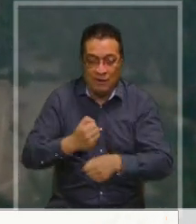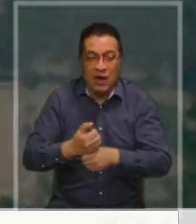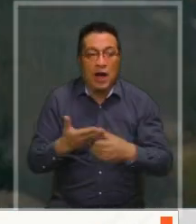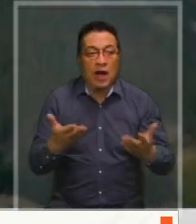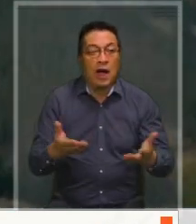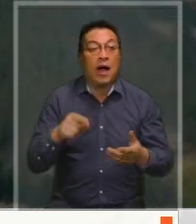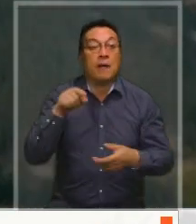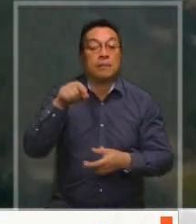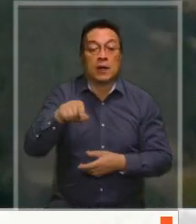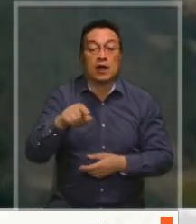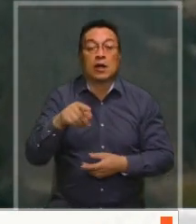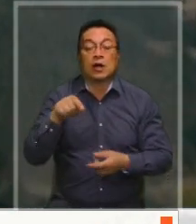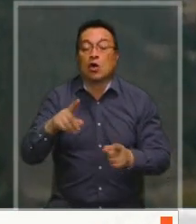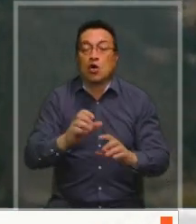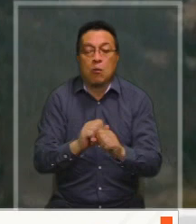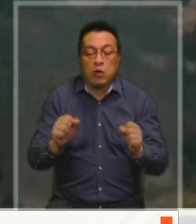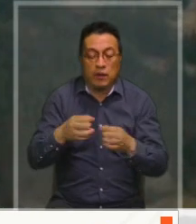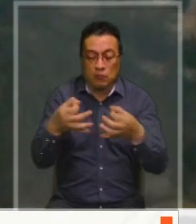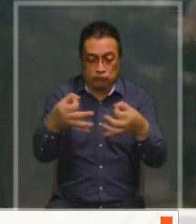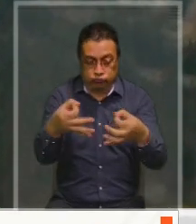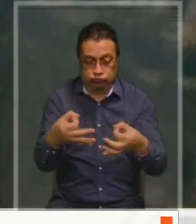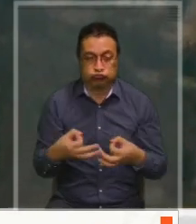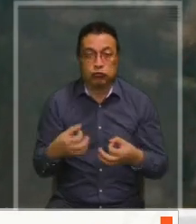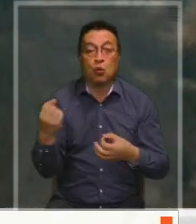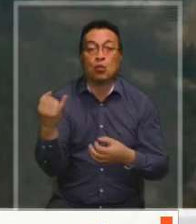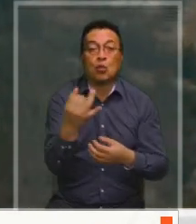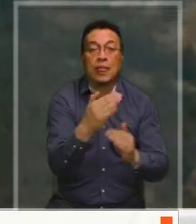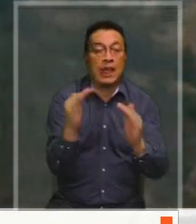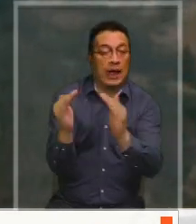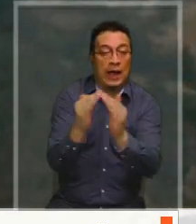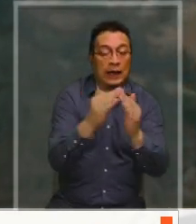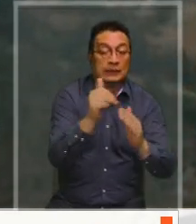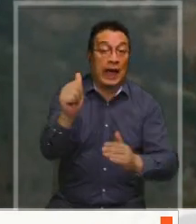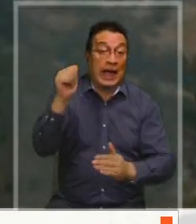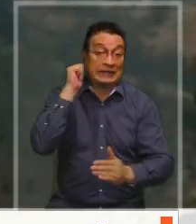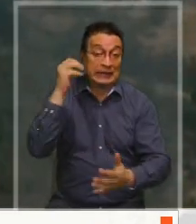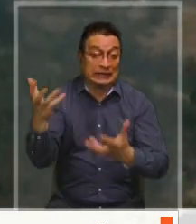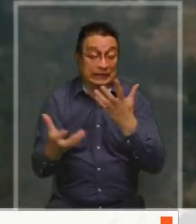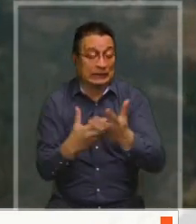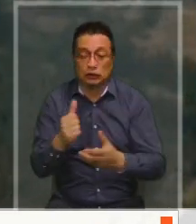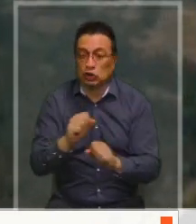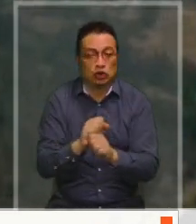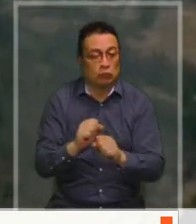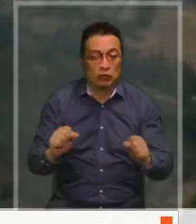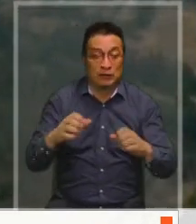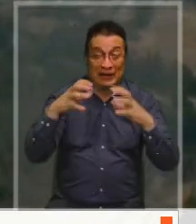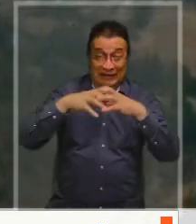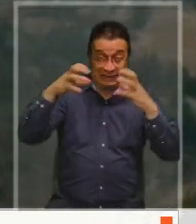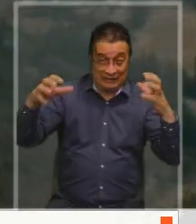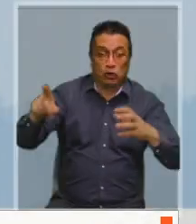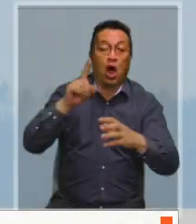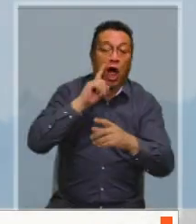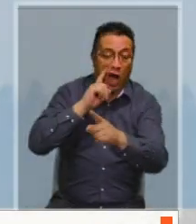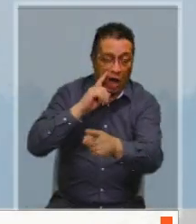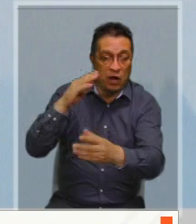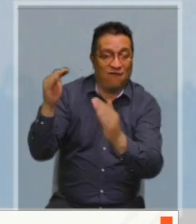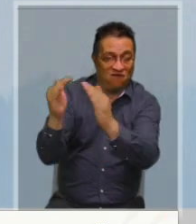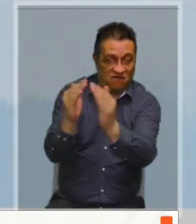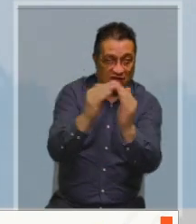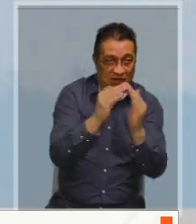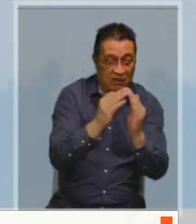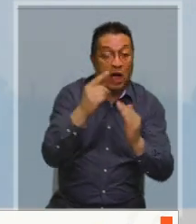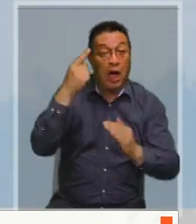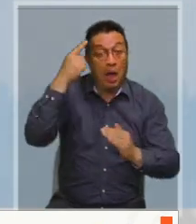ni siquiera se ha podido hacer un catastro de las viviendas afectadas por el incendio de ayer todo el sector del Cerro tiene viviendas eso sí no es como